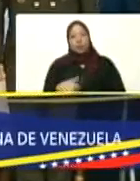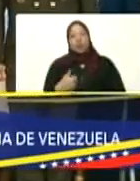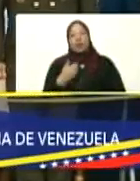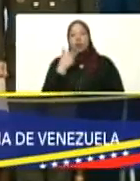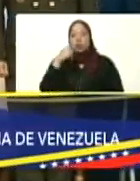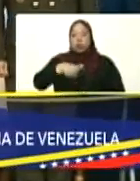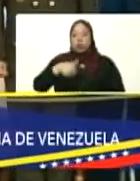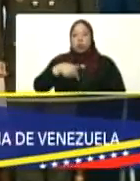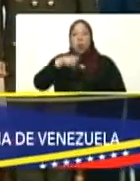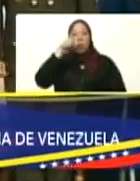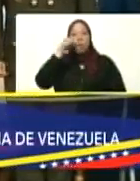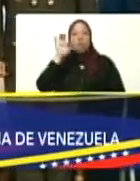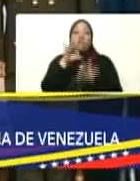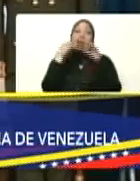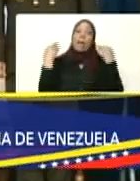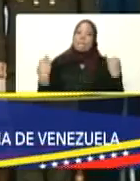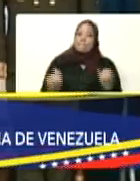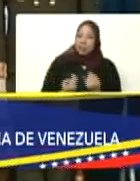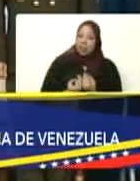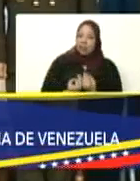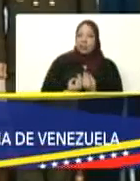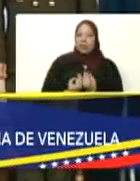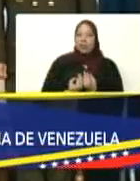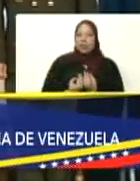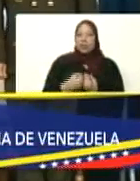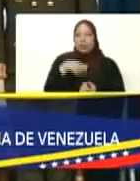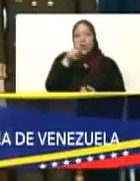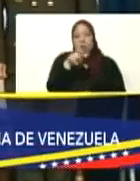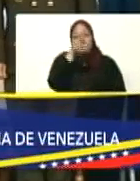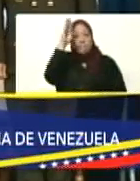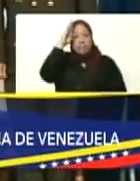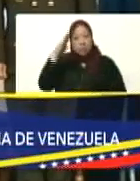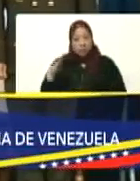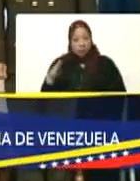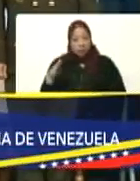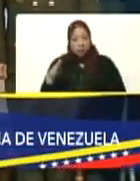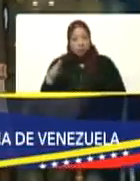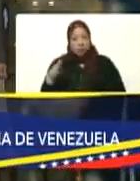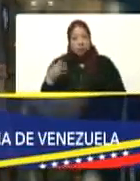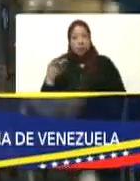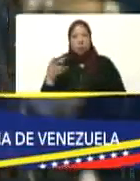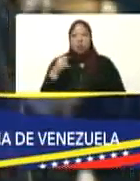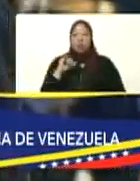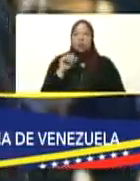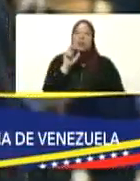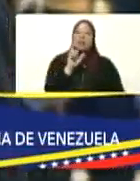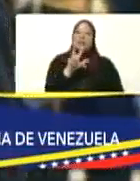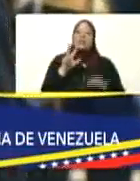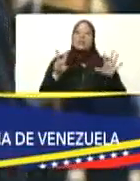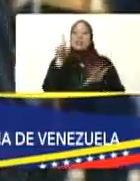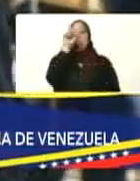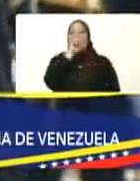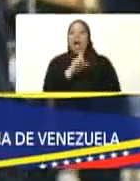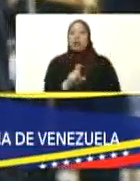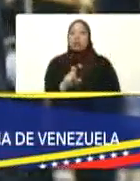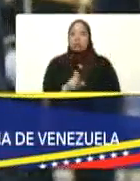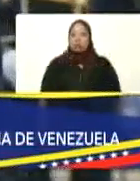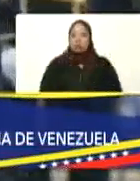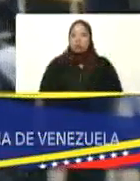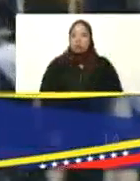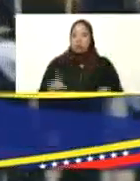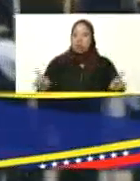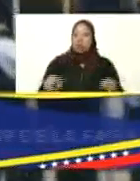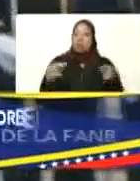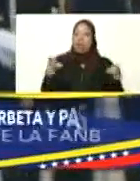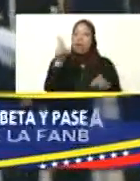muchachos, muchachas, familia, oficiales, se están cumpliendo 37 años.